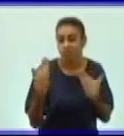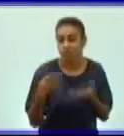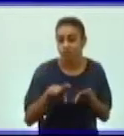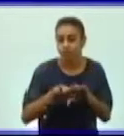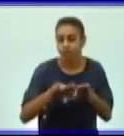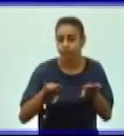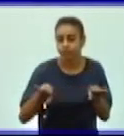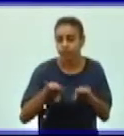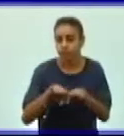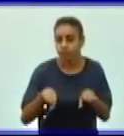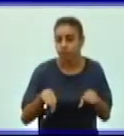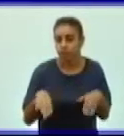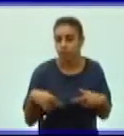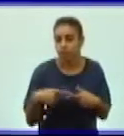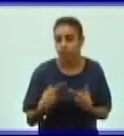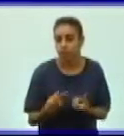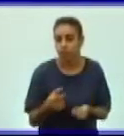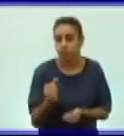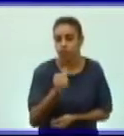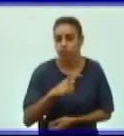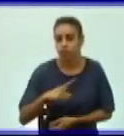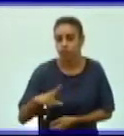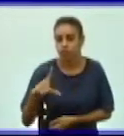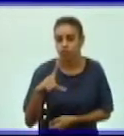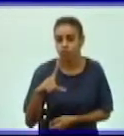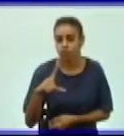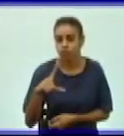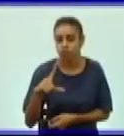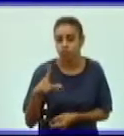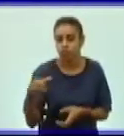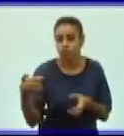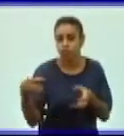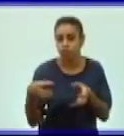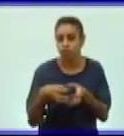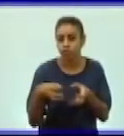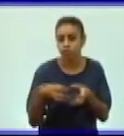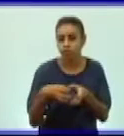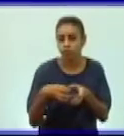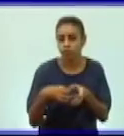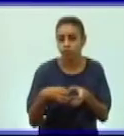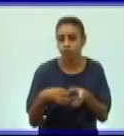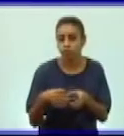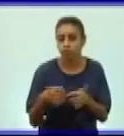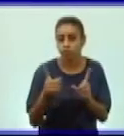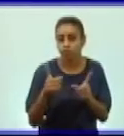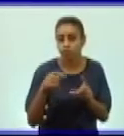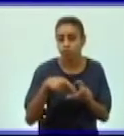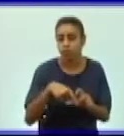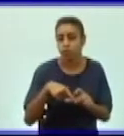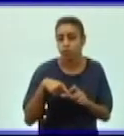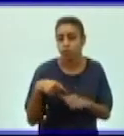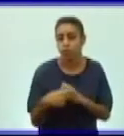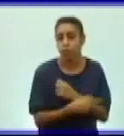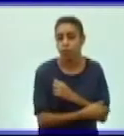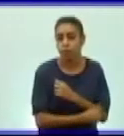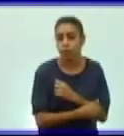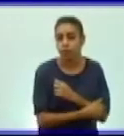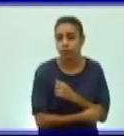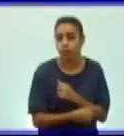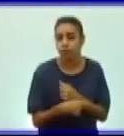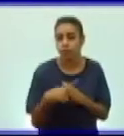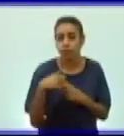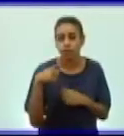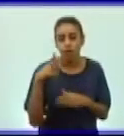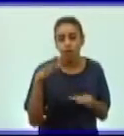desintegración del socialismo en la Unión de Repúblicas Socialistas Soviéticas. Quizás usted esté cerca de su papá, de su